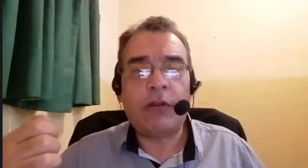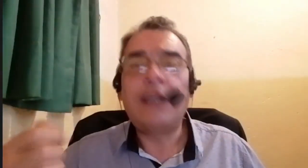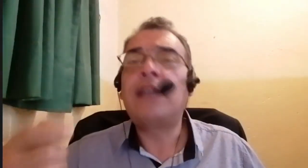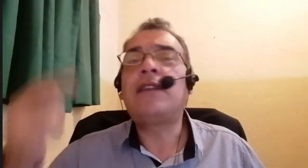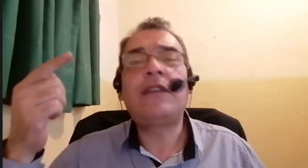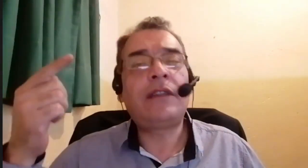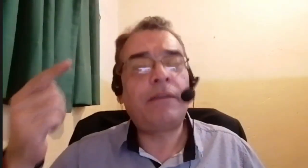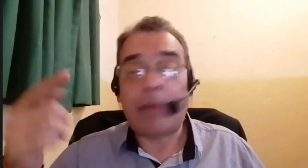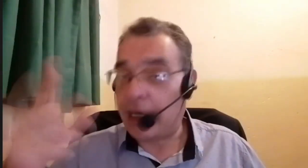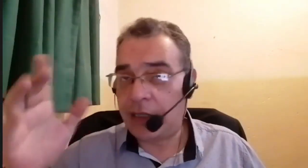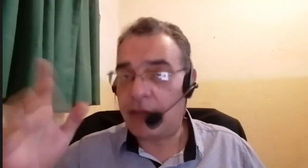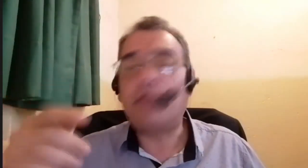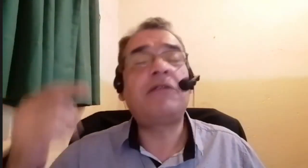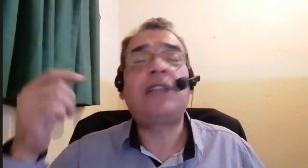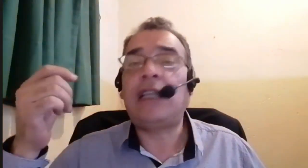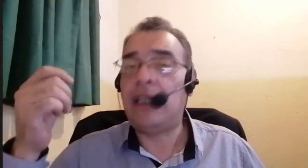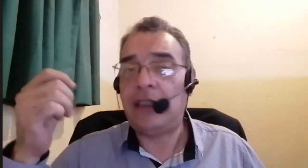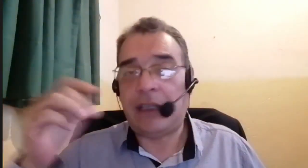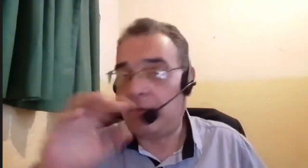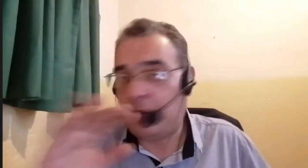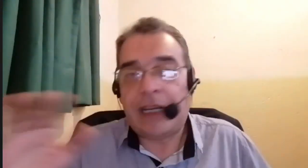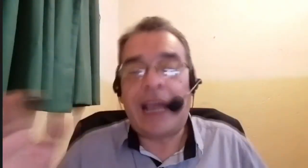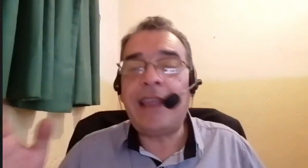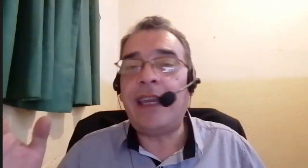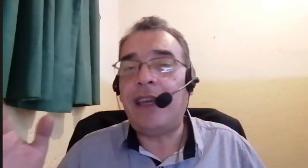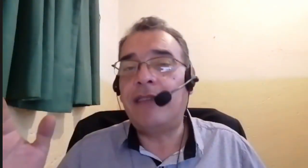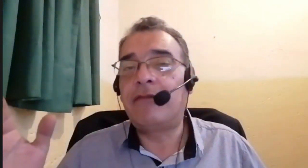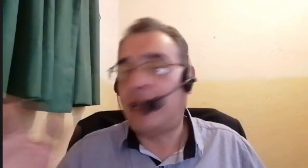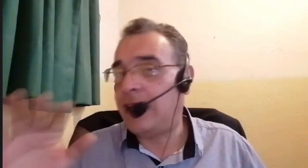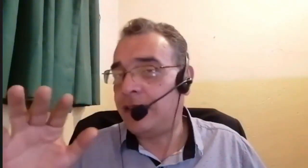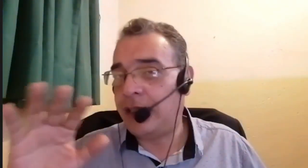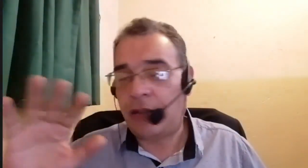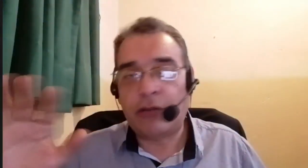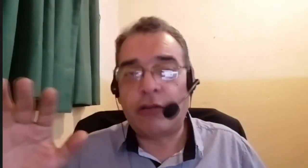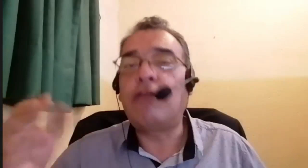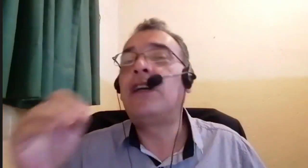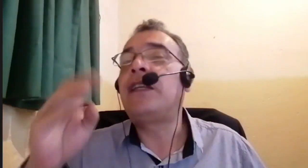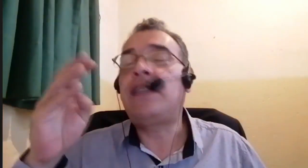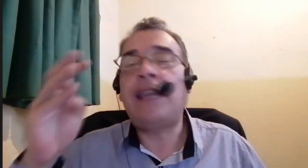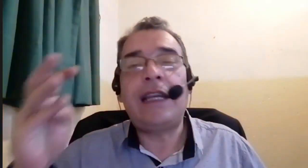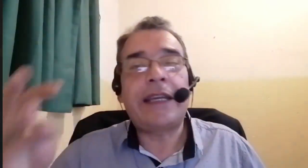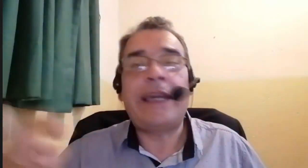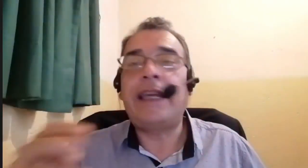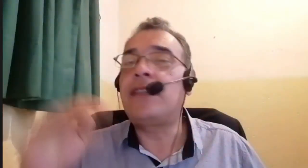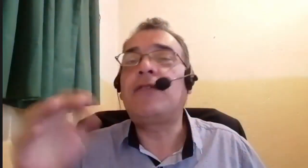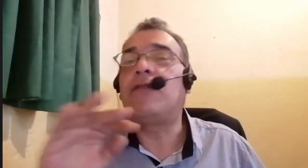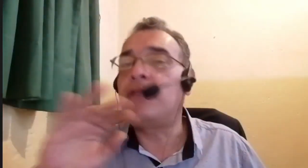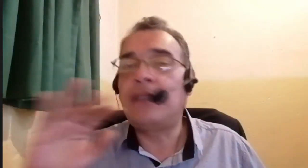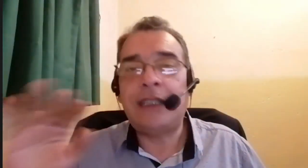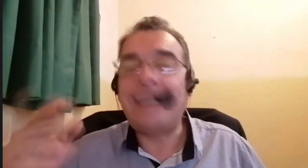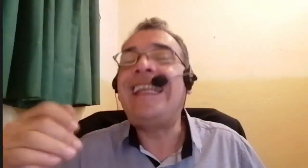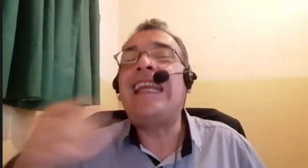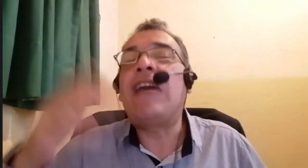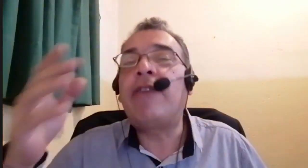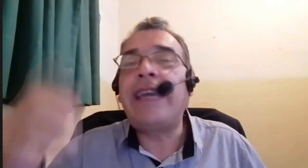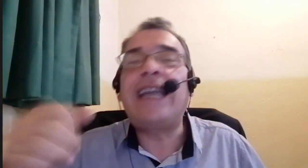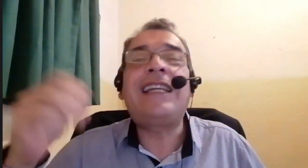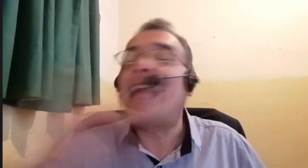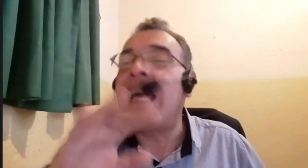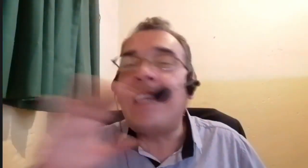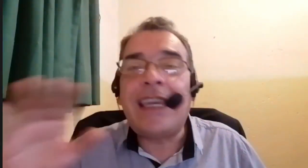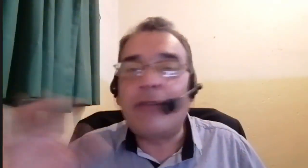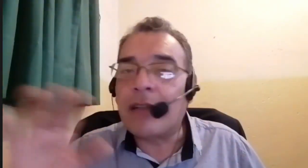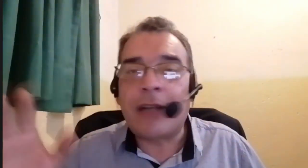apoyo para hacerlo, ni de, pues de nadie, ¿eh? Ah, se quedó solo, ni el ejército, ni la OEA,